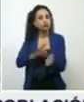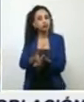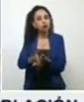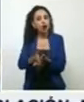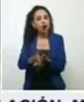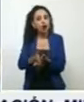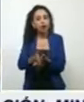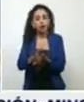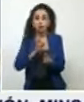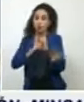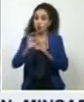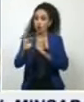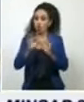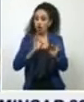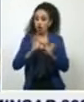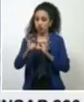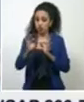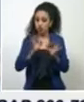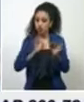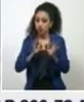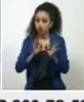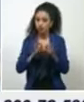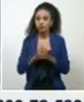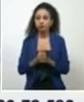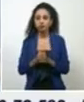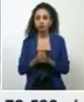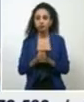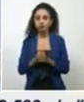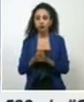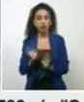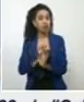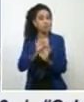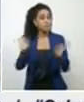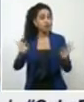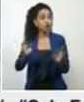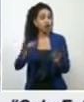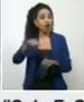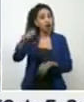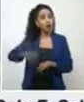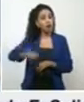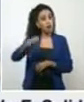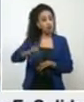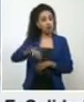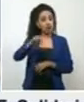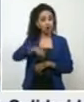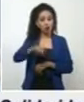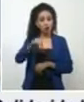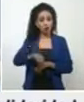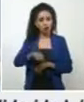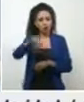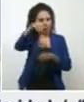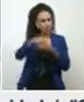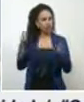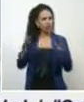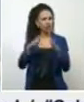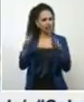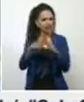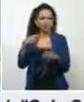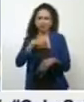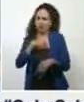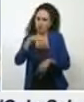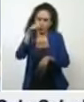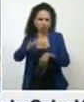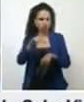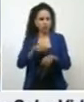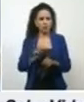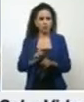se ha desmovilizado, pues empiece a actuar rápidamente, aprovechar que incluso estamos en las casas, tenemos tiempo para limpiar los patios,